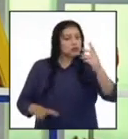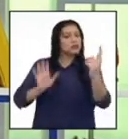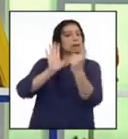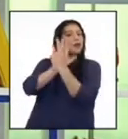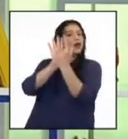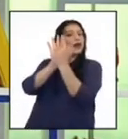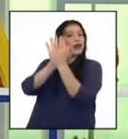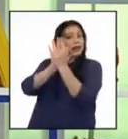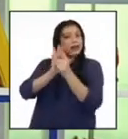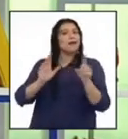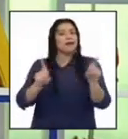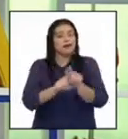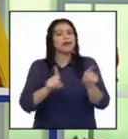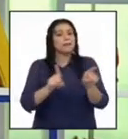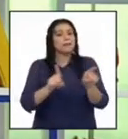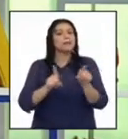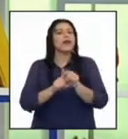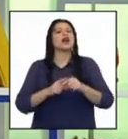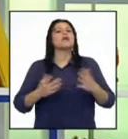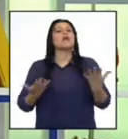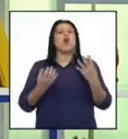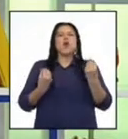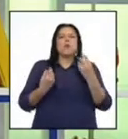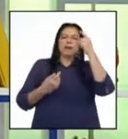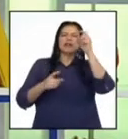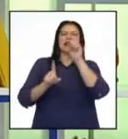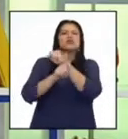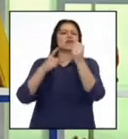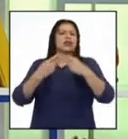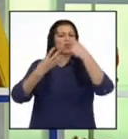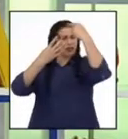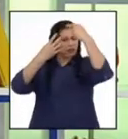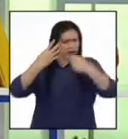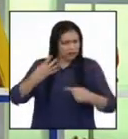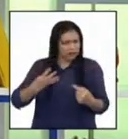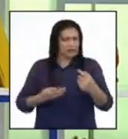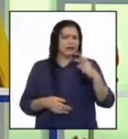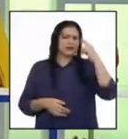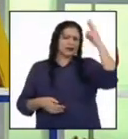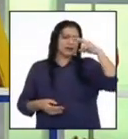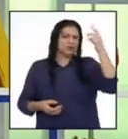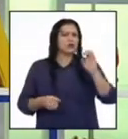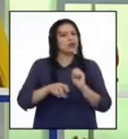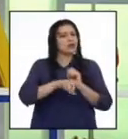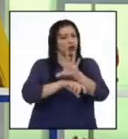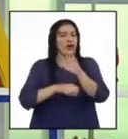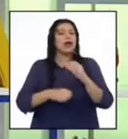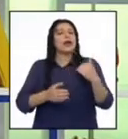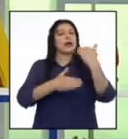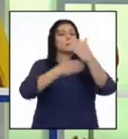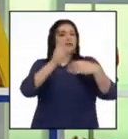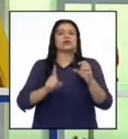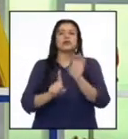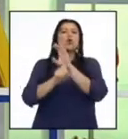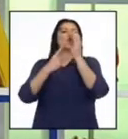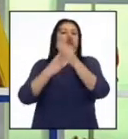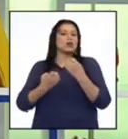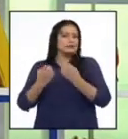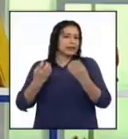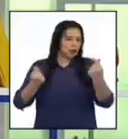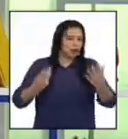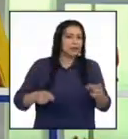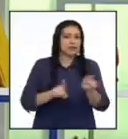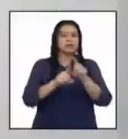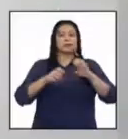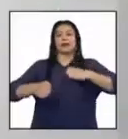leyes, tiene que ver también con el ámbito social y además con varios factores que influyen en el proceso, como los culturales, económicos